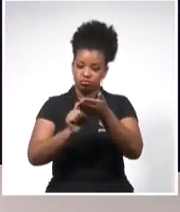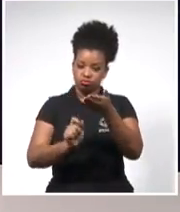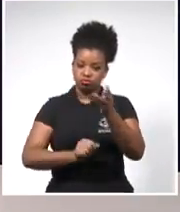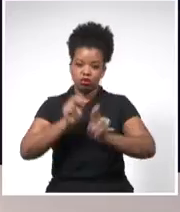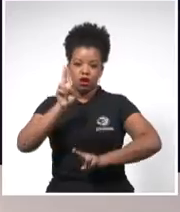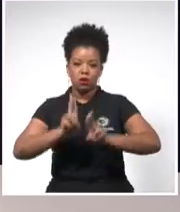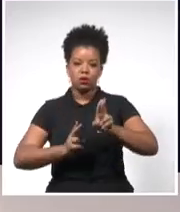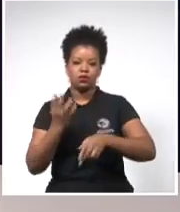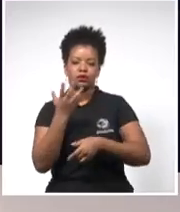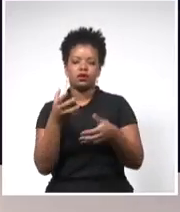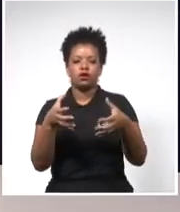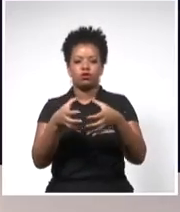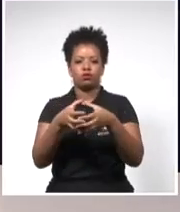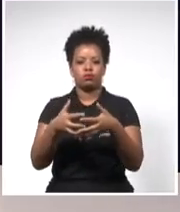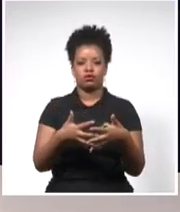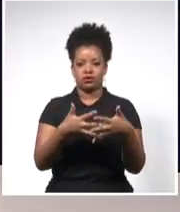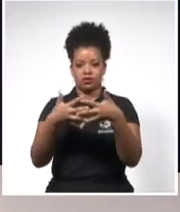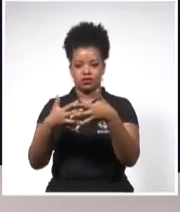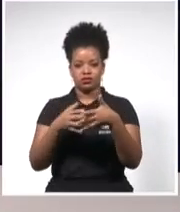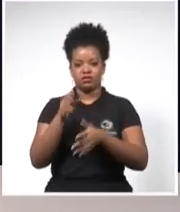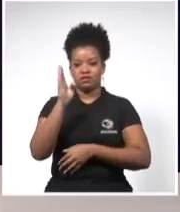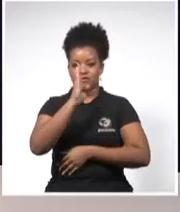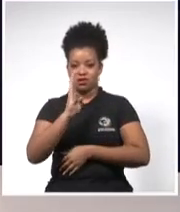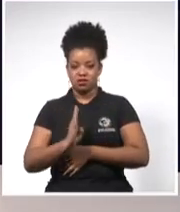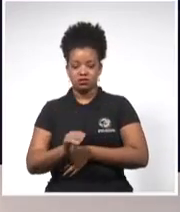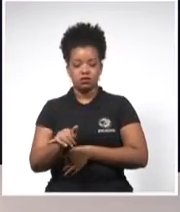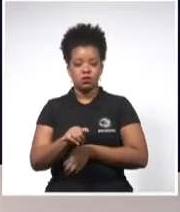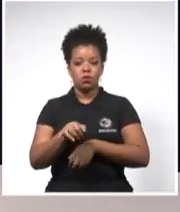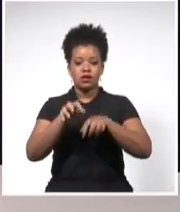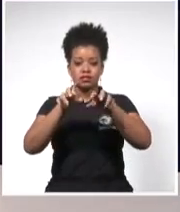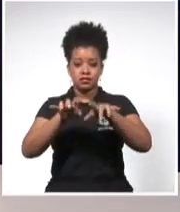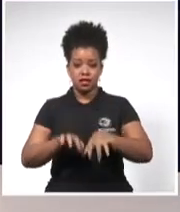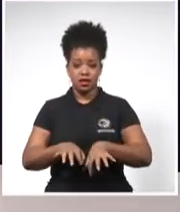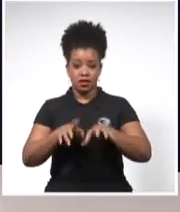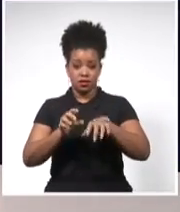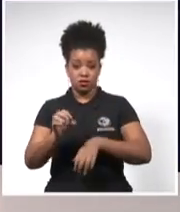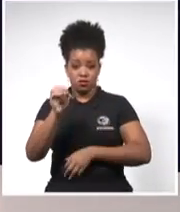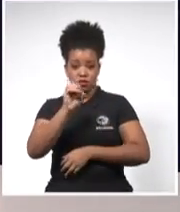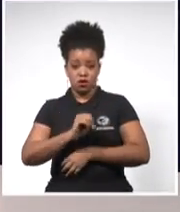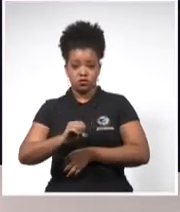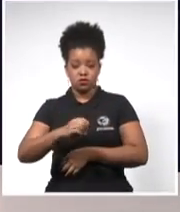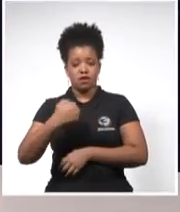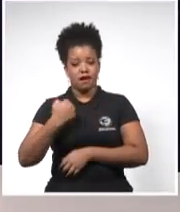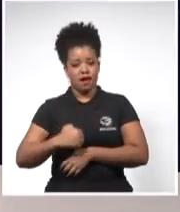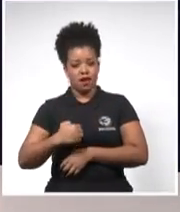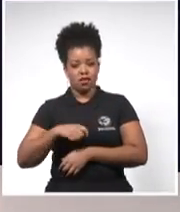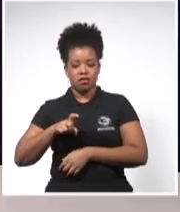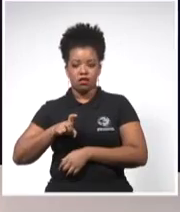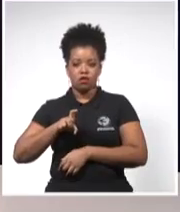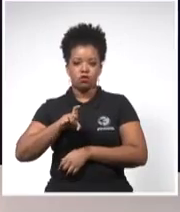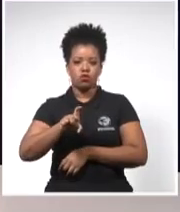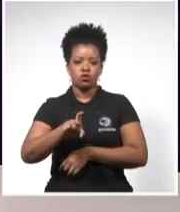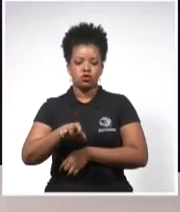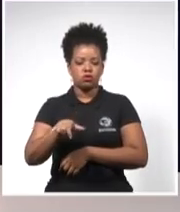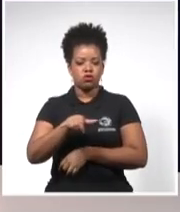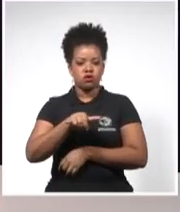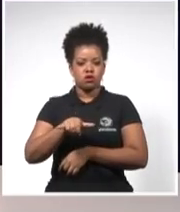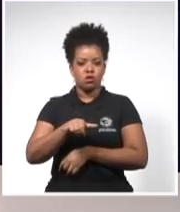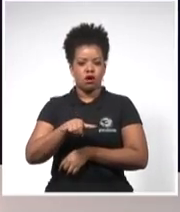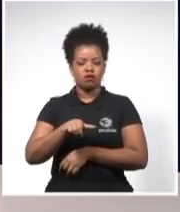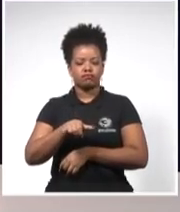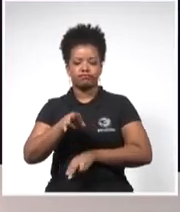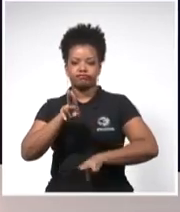por Estados Unidos, Brasil, la propia Secretaría de la OPS y Canadá, este último actuando como mediador entre las